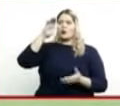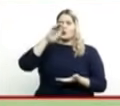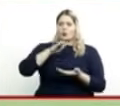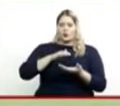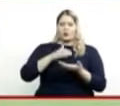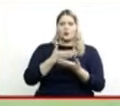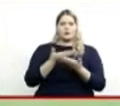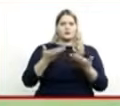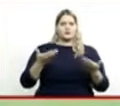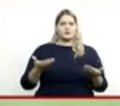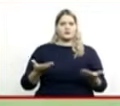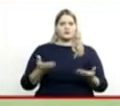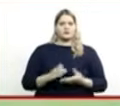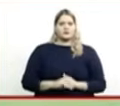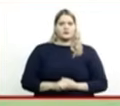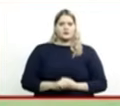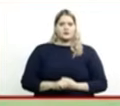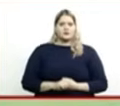región.